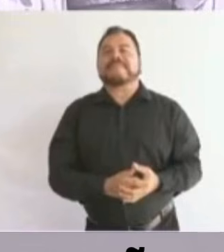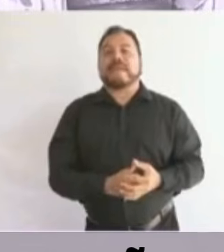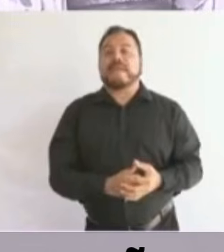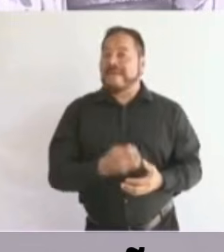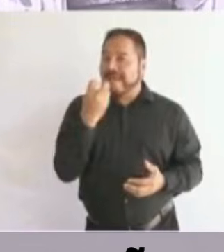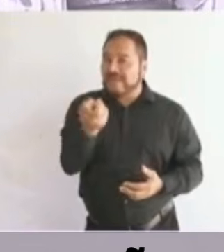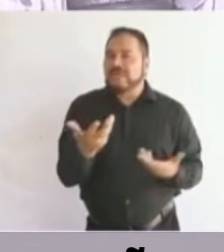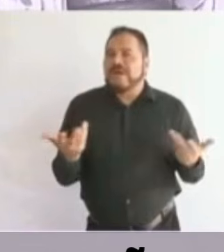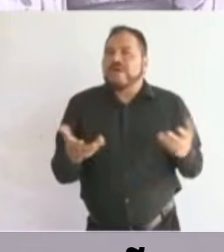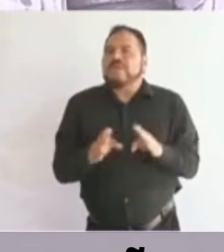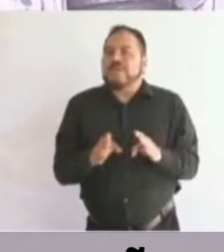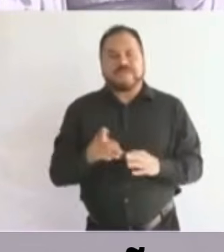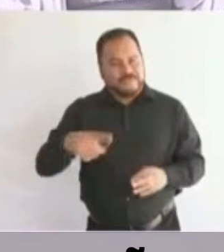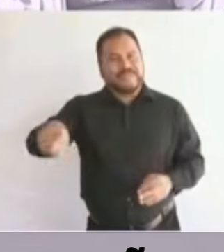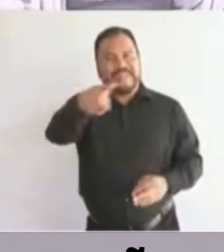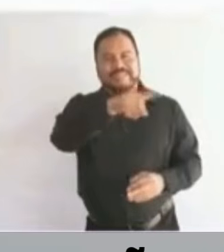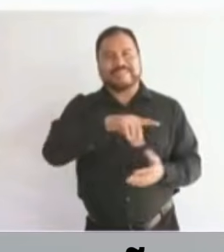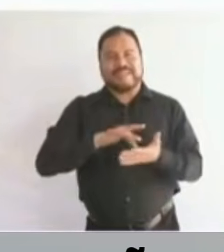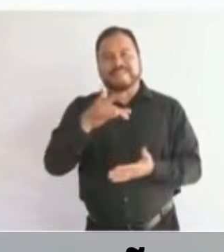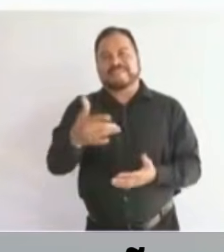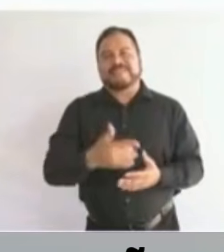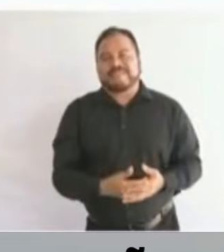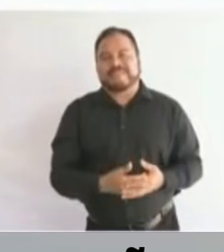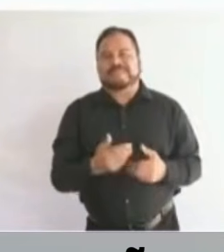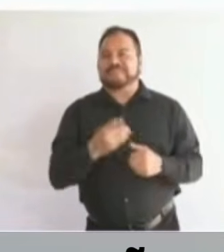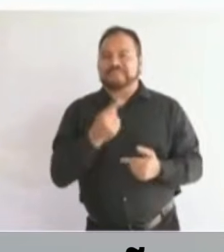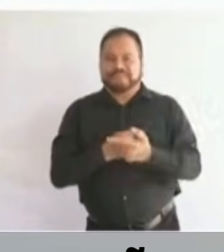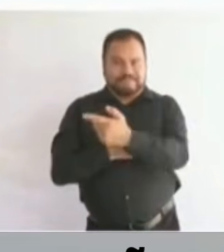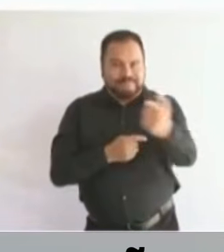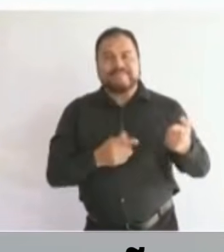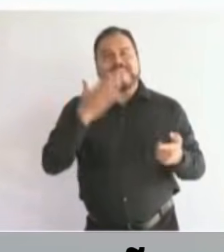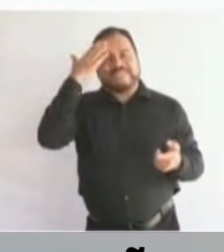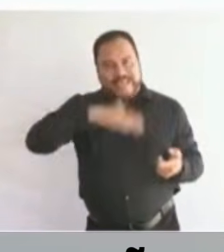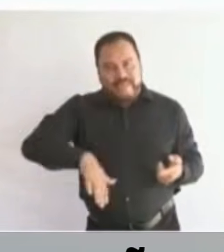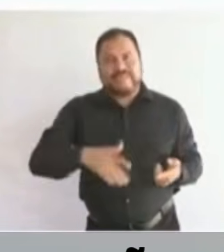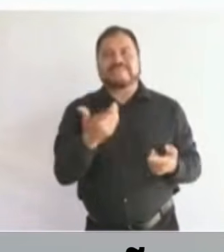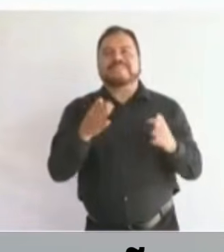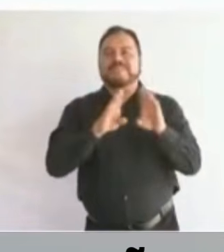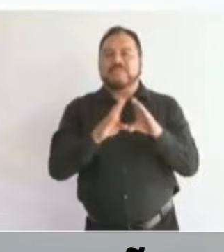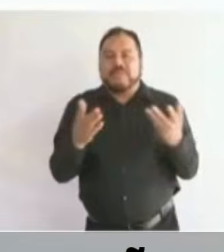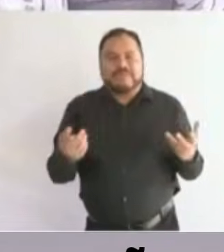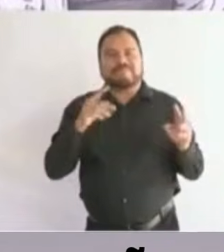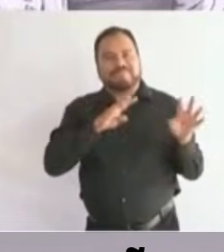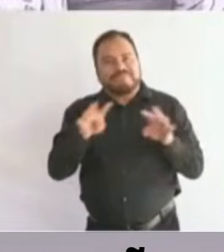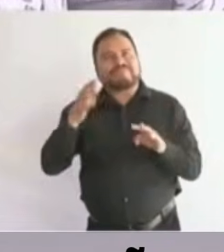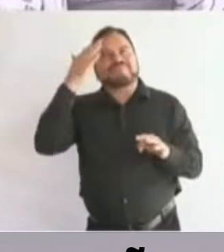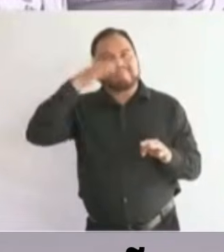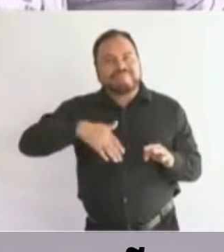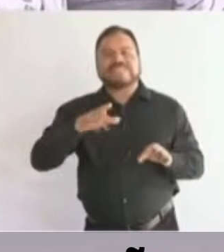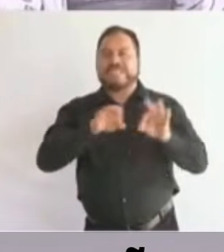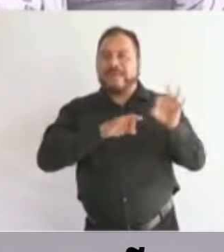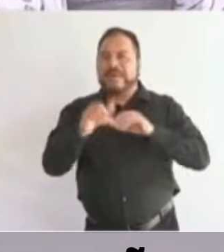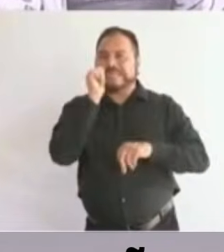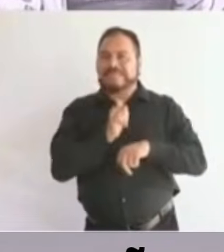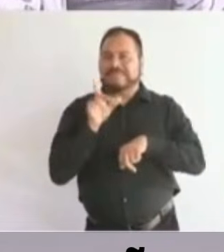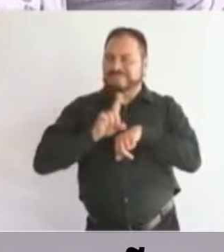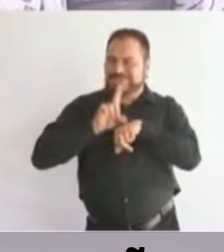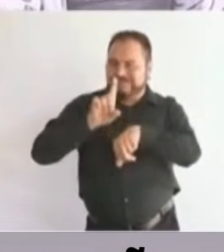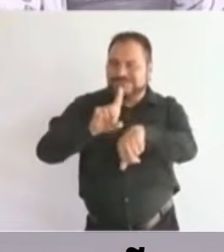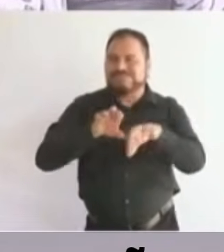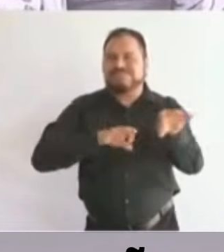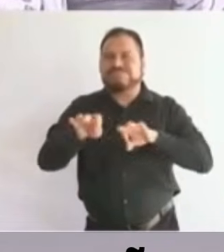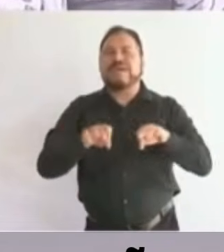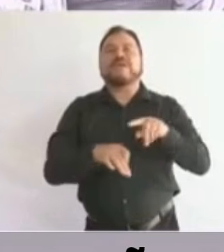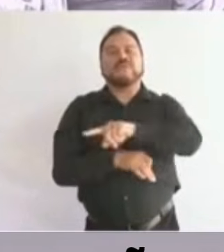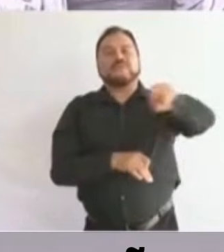sería posible sin ustedes, sin quien conoce, quien opera, quien trabaja todos los días y que